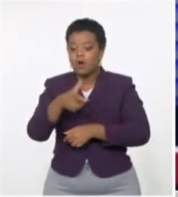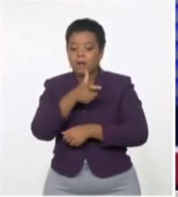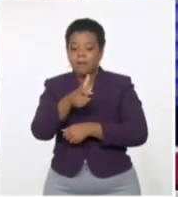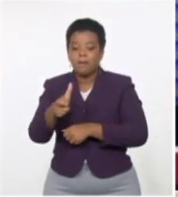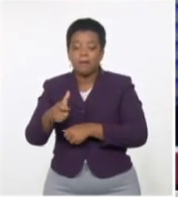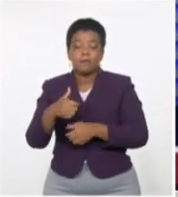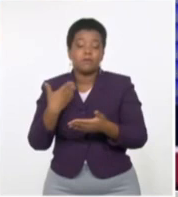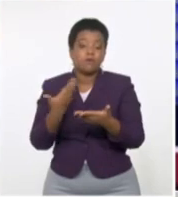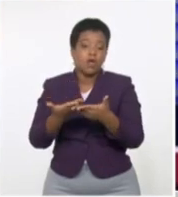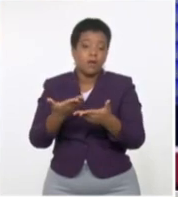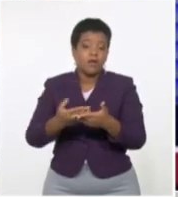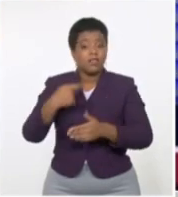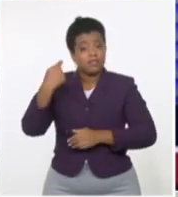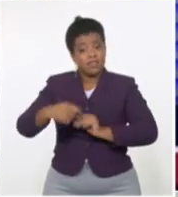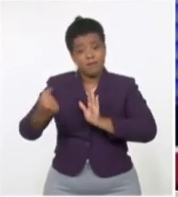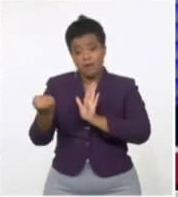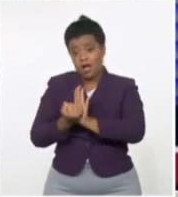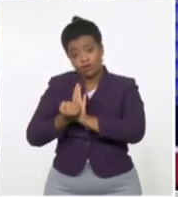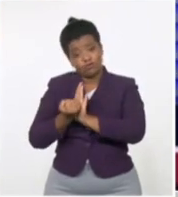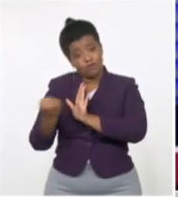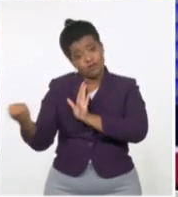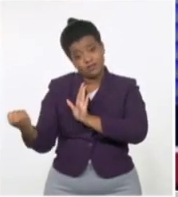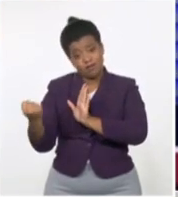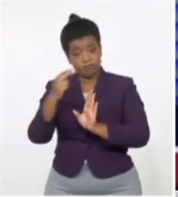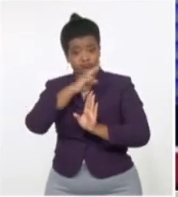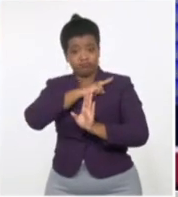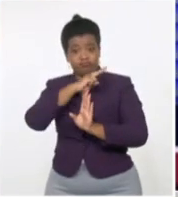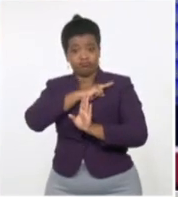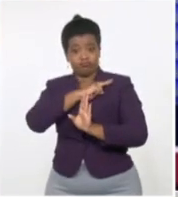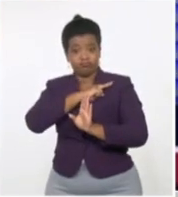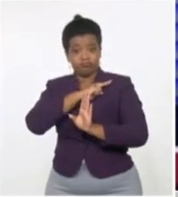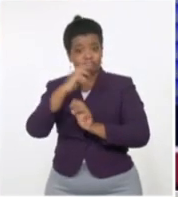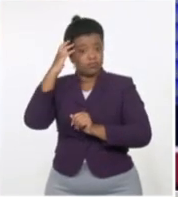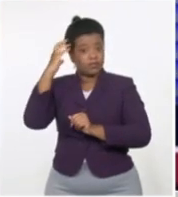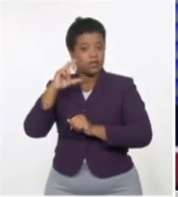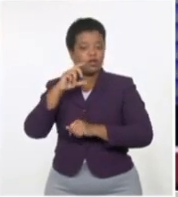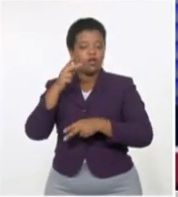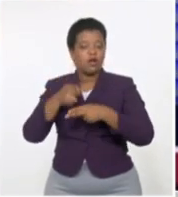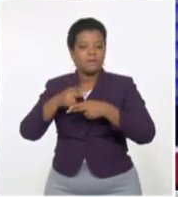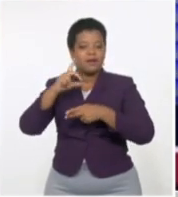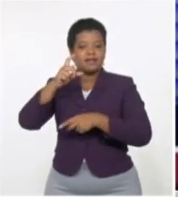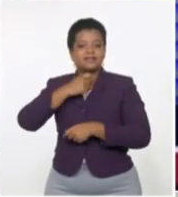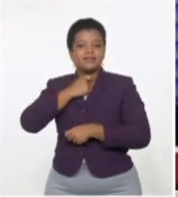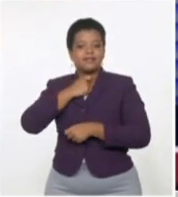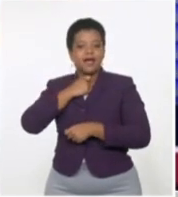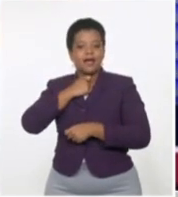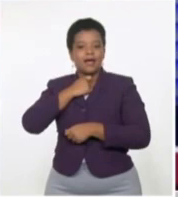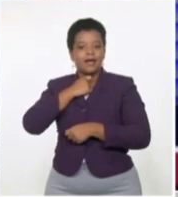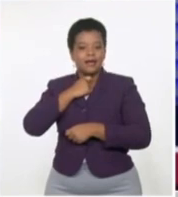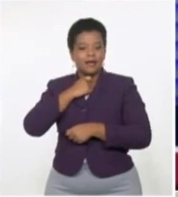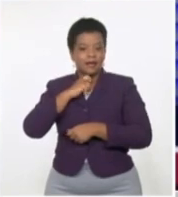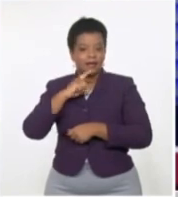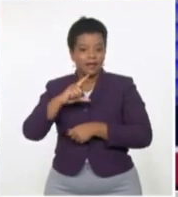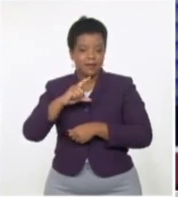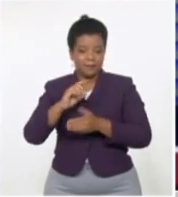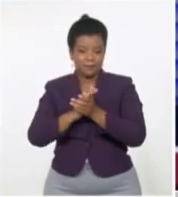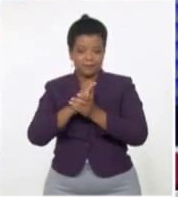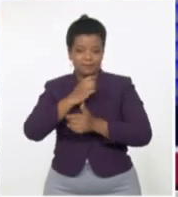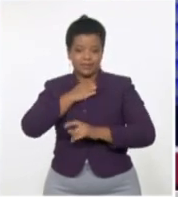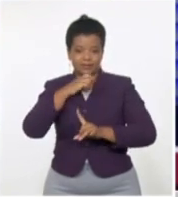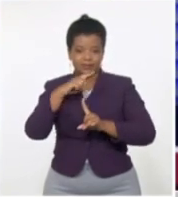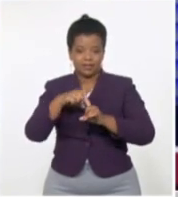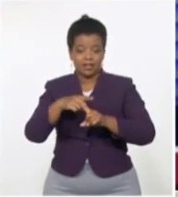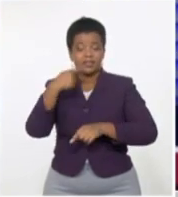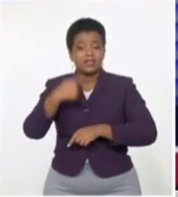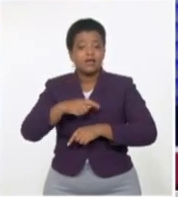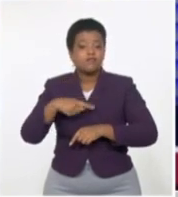tiene que tener la autorización de la autoridad regulatoria. Hay que darle evidencias a la autoridad regulatoria de todos los resultados del fase 1 y el fase